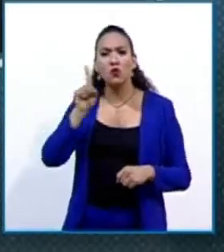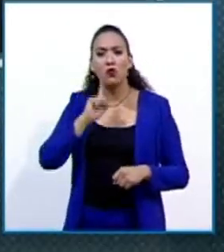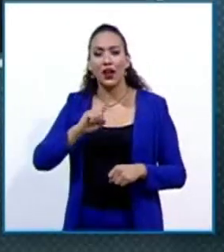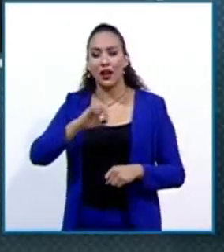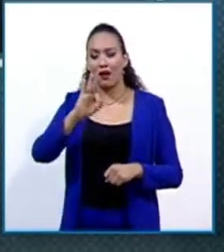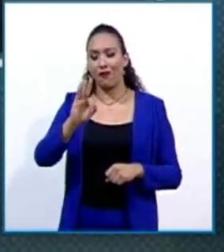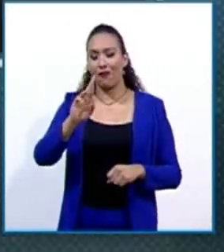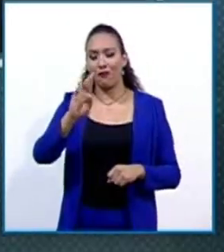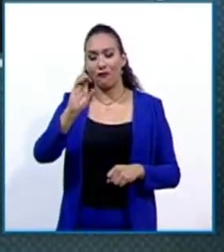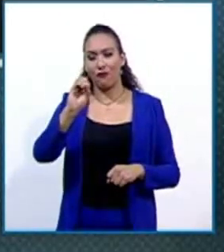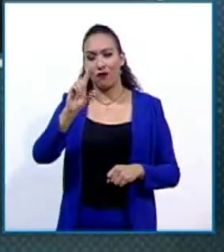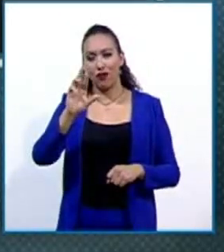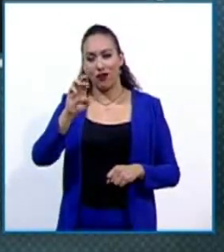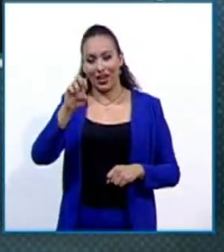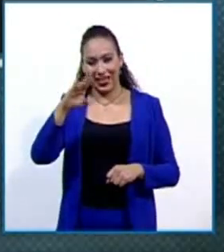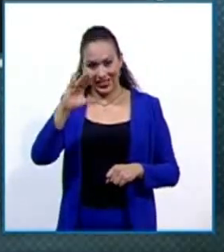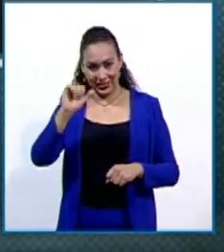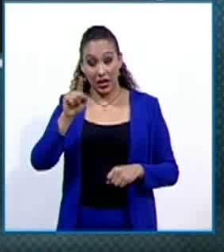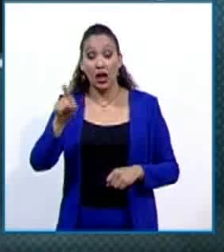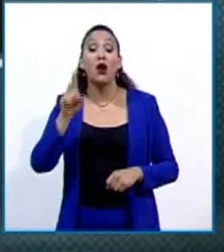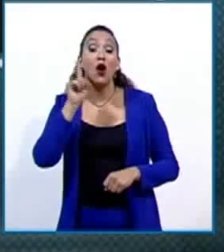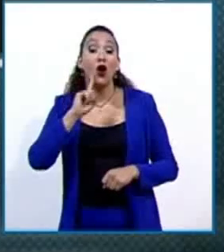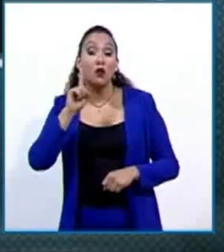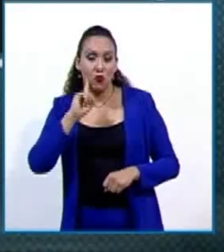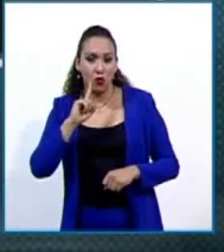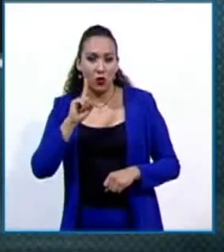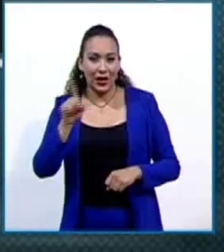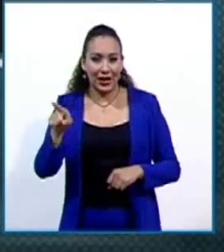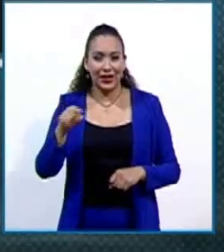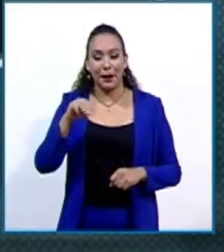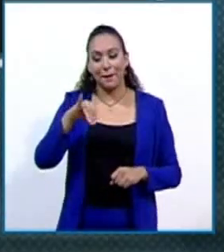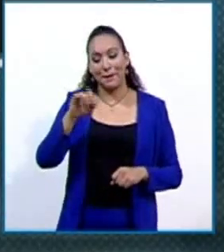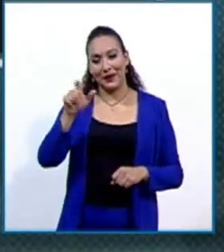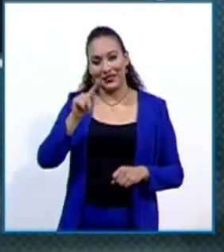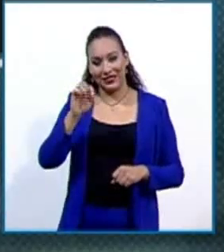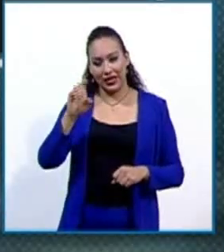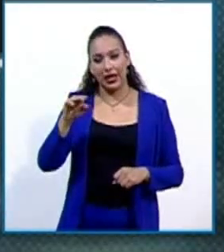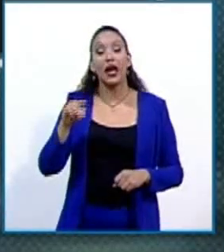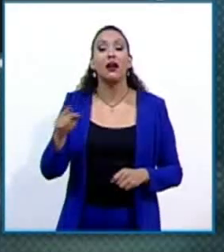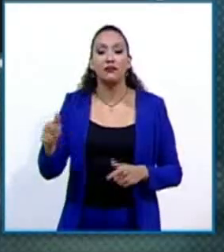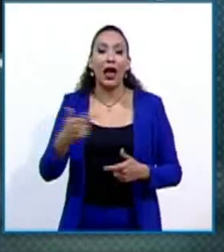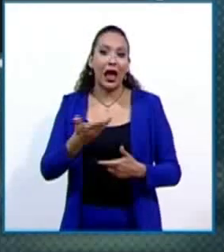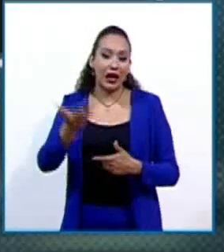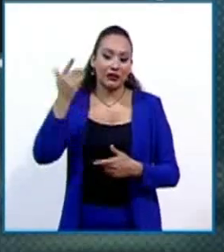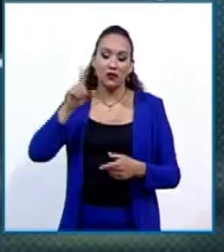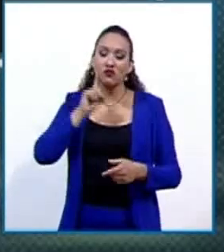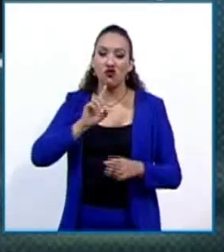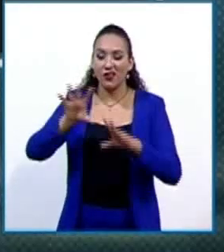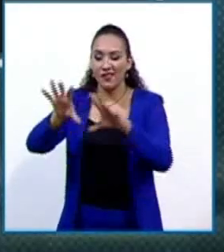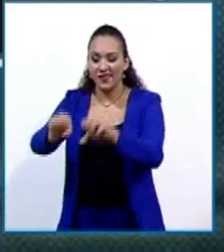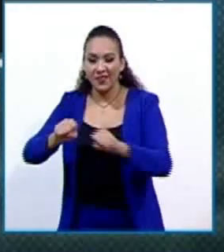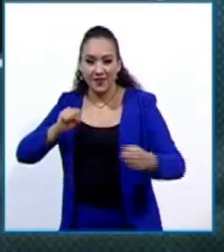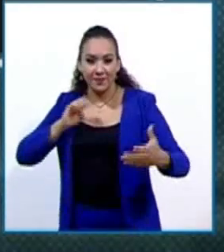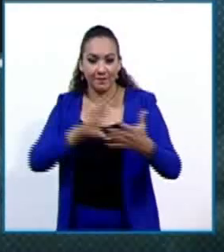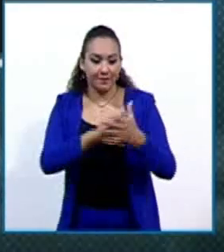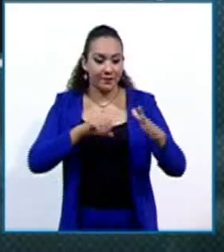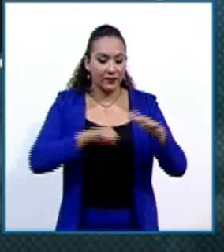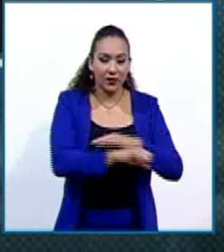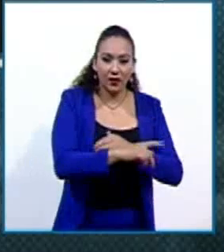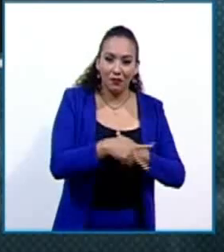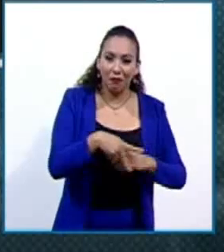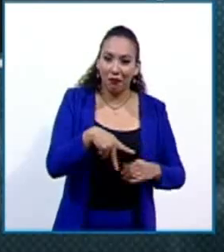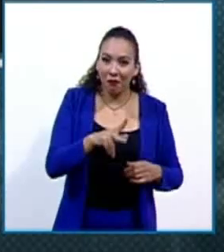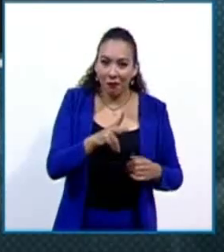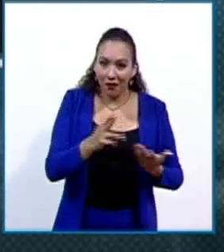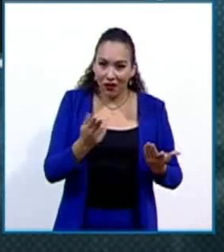Ramos, mujer indígena mixteca, obtuvo su libertad. Esto gracias a la intervención de la Defensoría Pública Federal. Obtuvo una